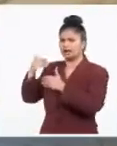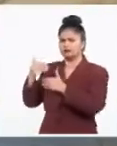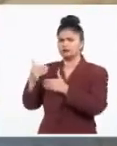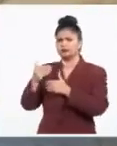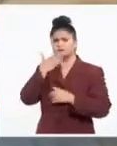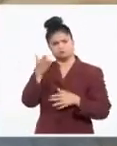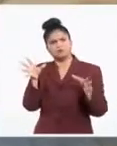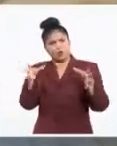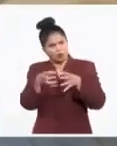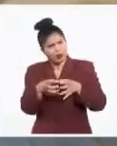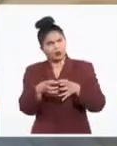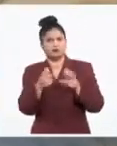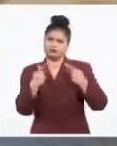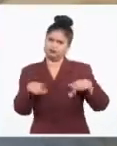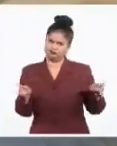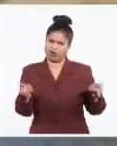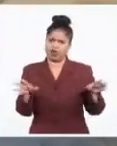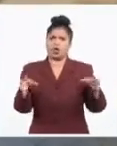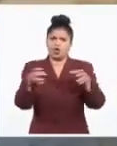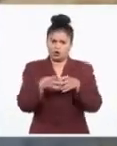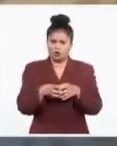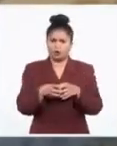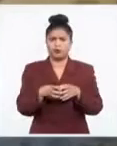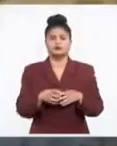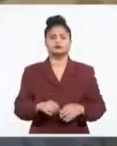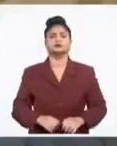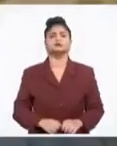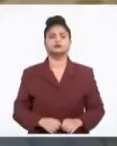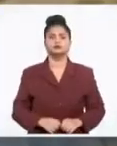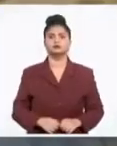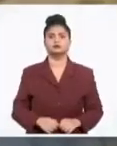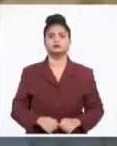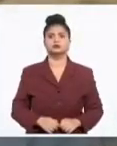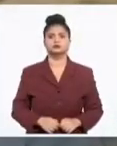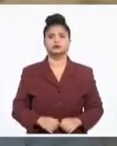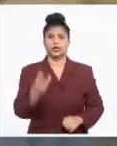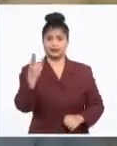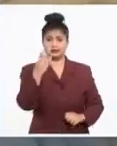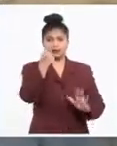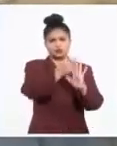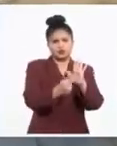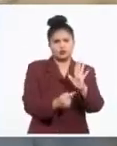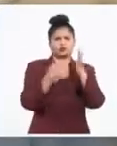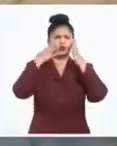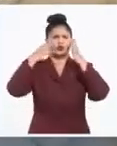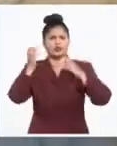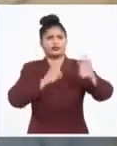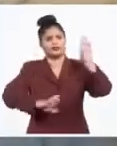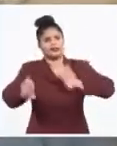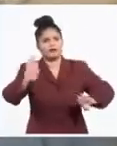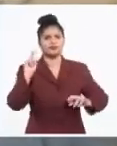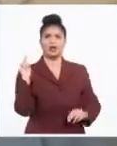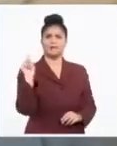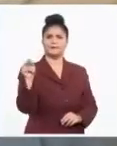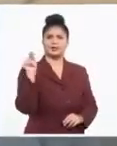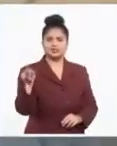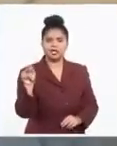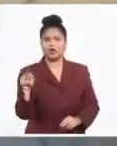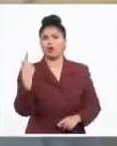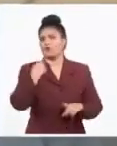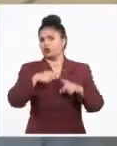equipo, cubriendo todas las necesidades de un partido de béisbol, o sea, los tres aspectos fundamentales, la defensa, el picheo y la ofensiva están